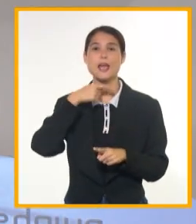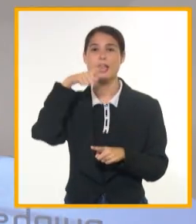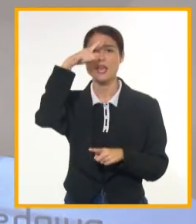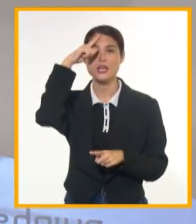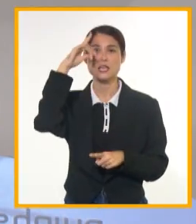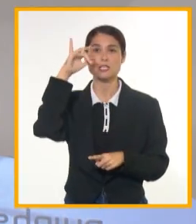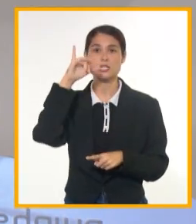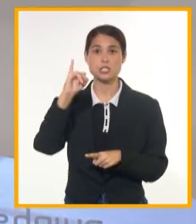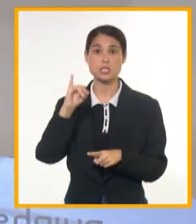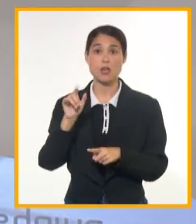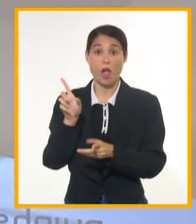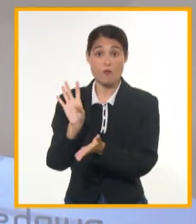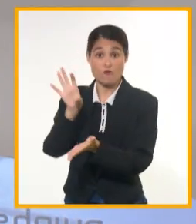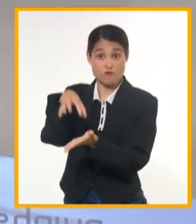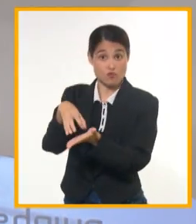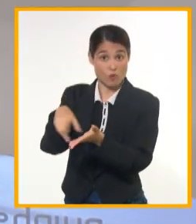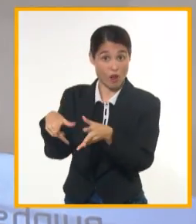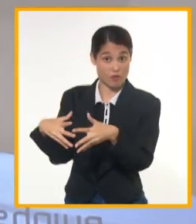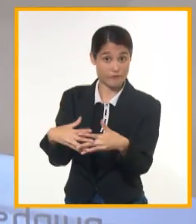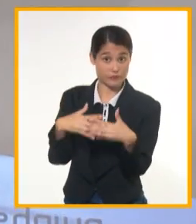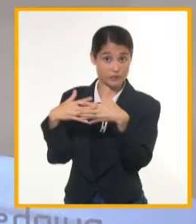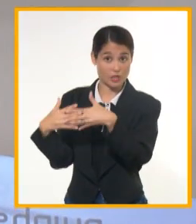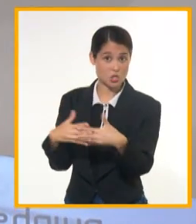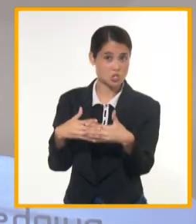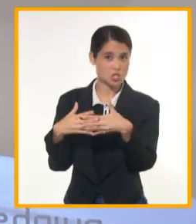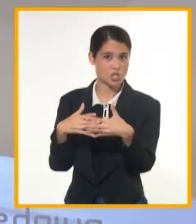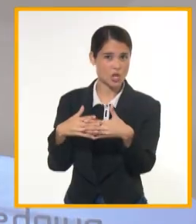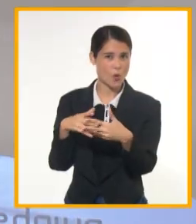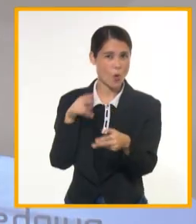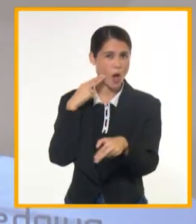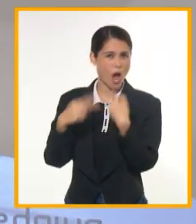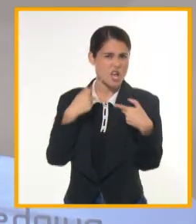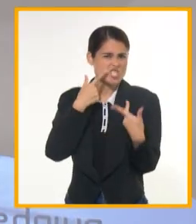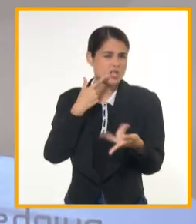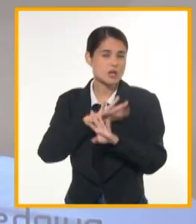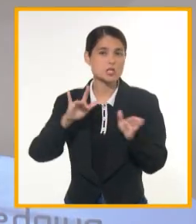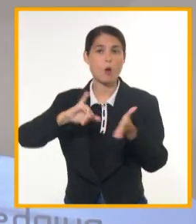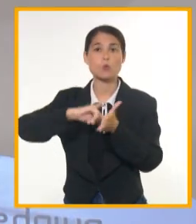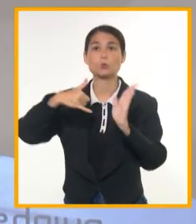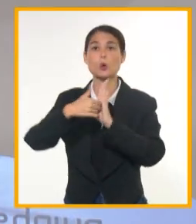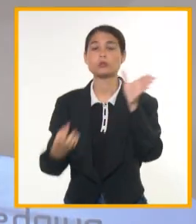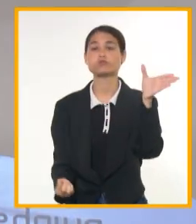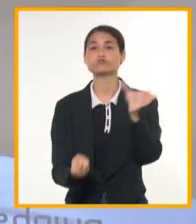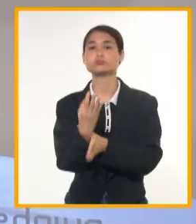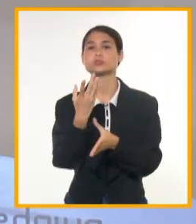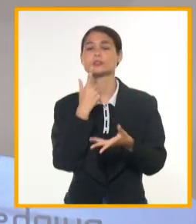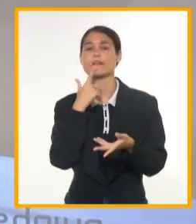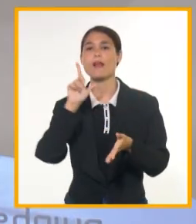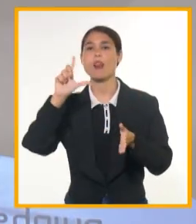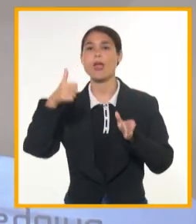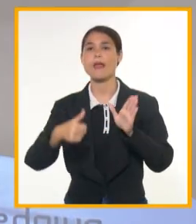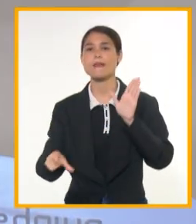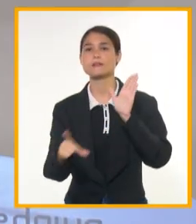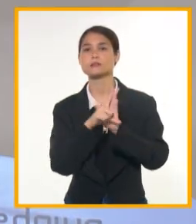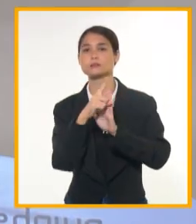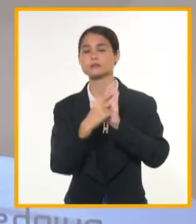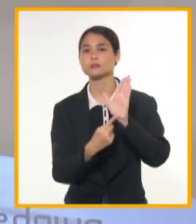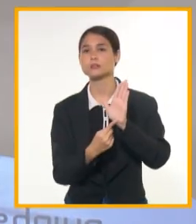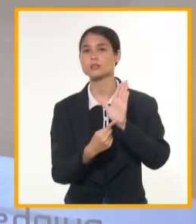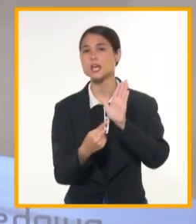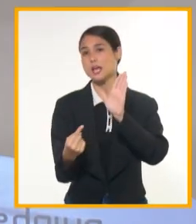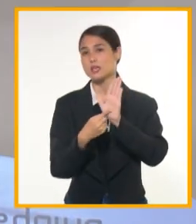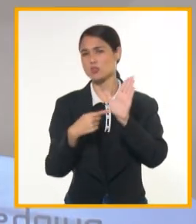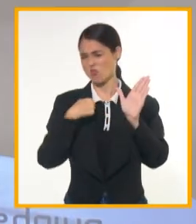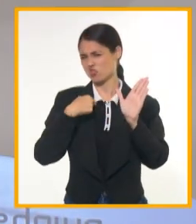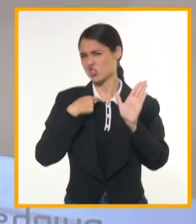períodos en la Cámara de Representantes, ha introducido un proyecto de ley en la Cámara de Representantes que quiero compartir